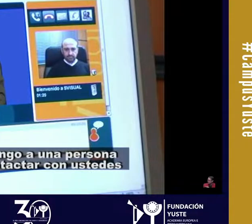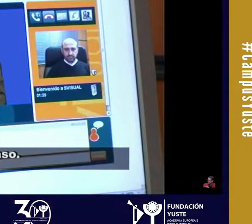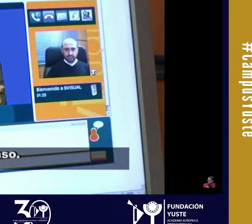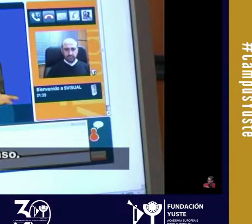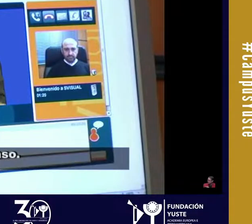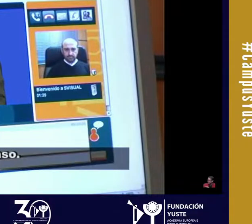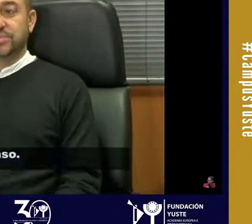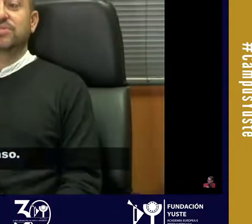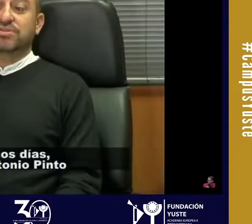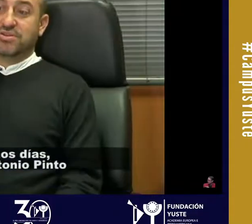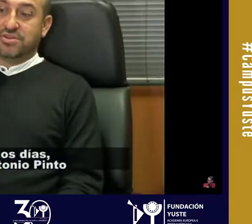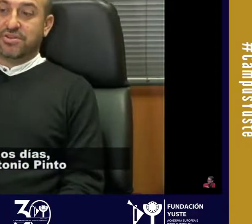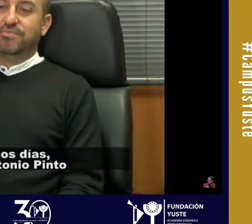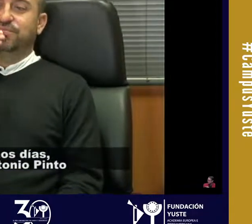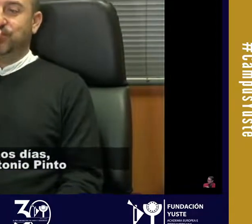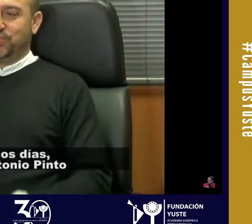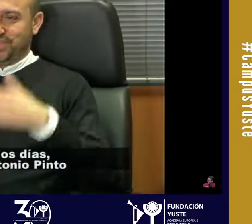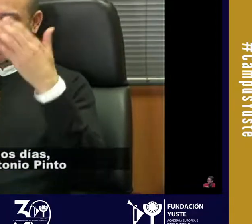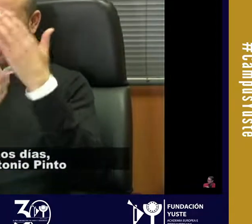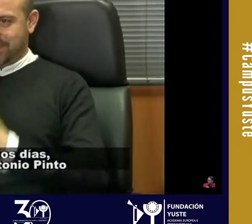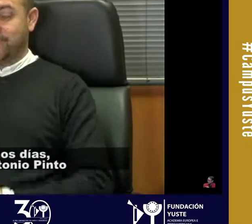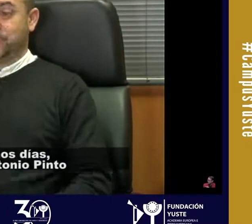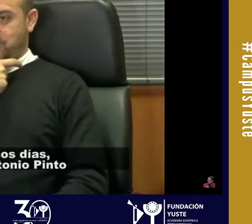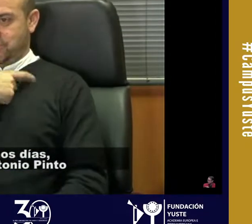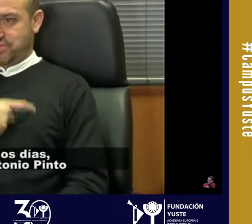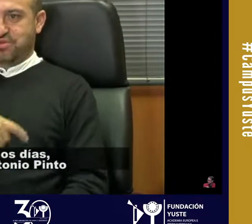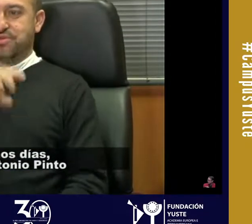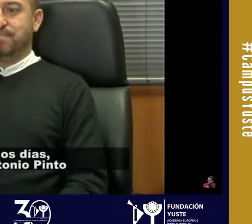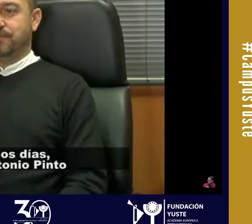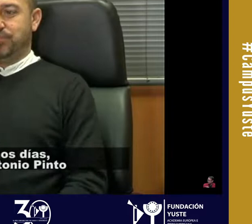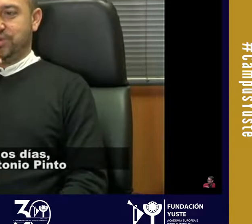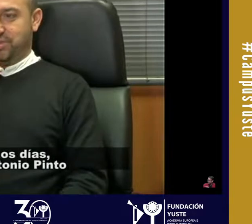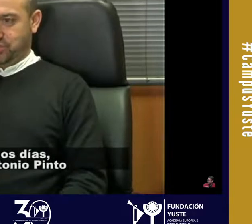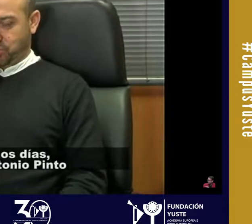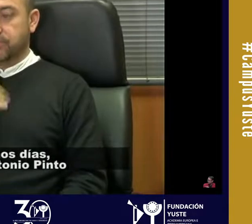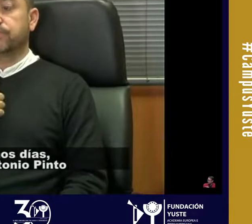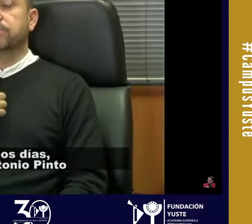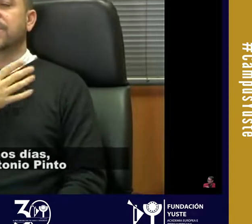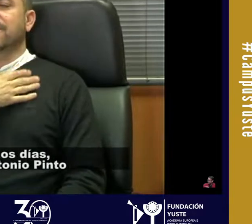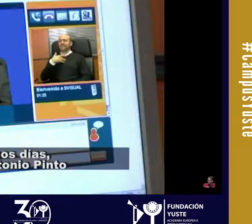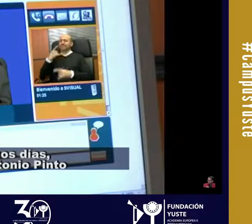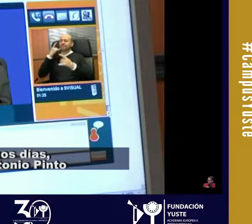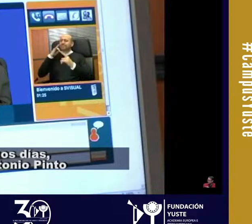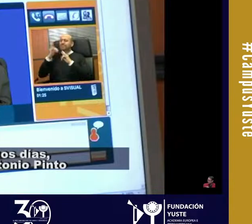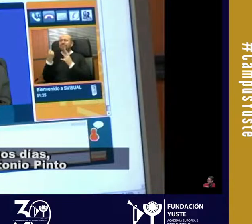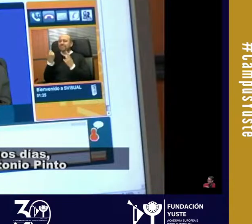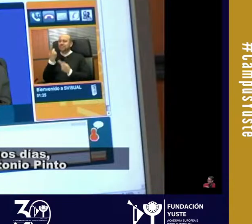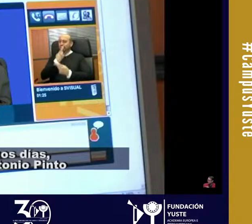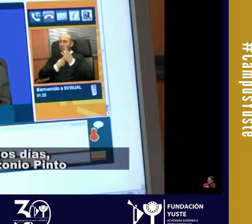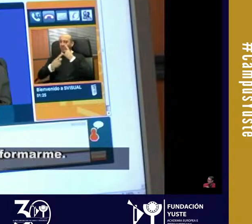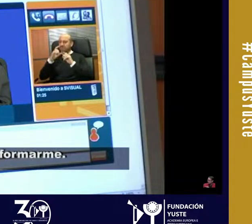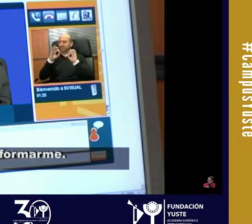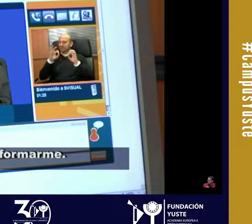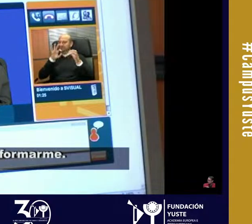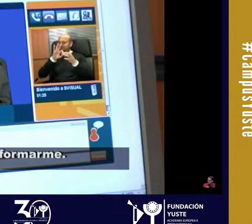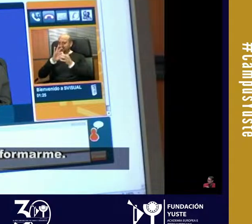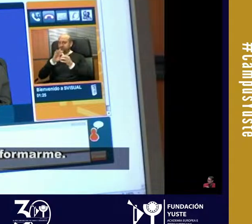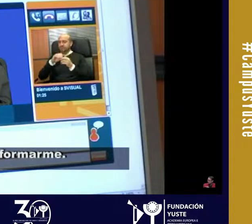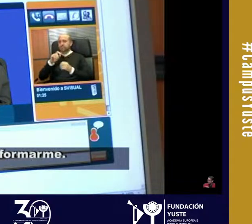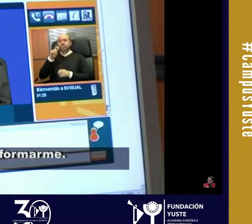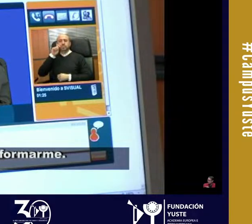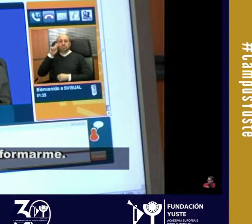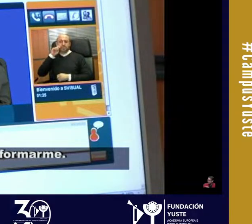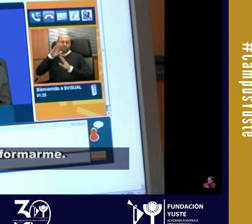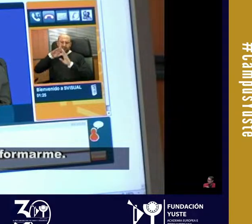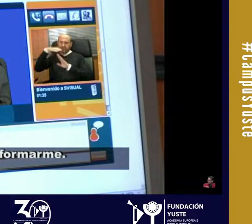ustedes le paso Hola buenos días Soy José Antonio Pinto y quisiera